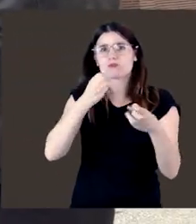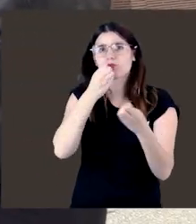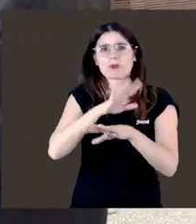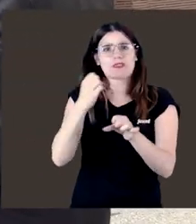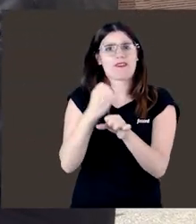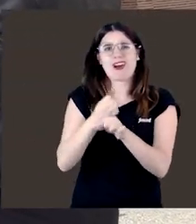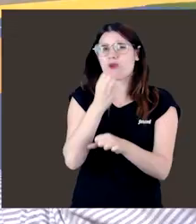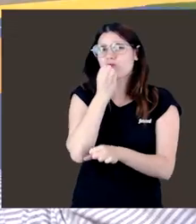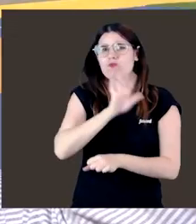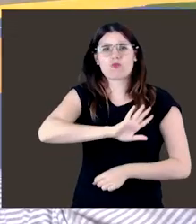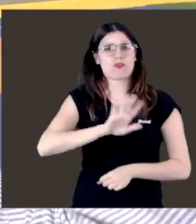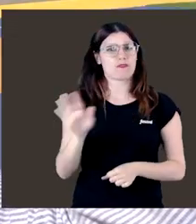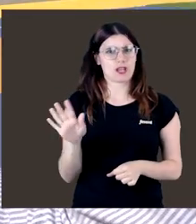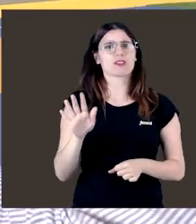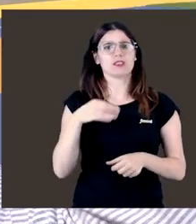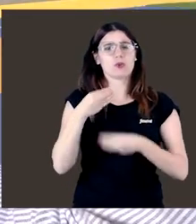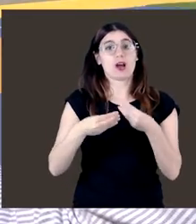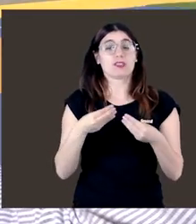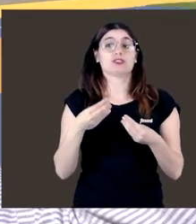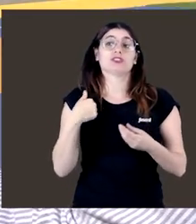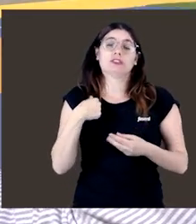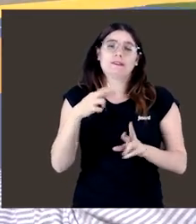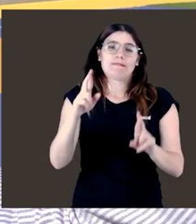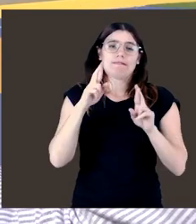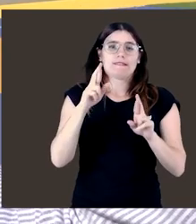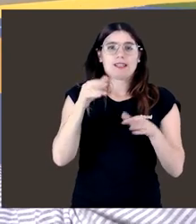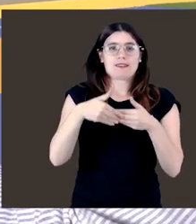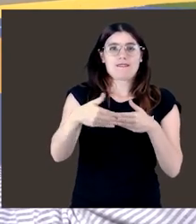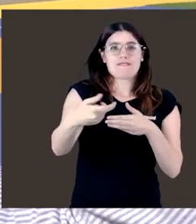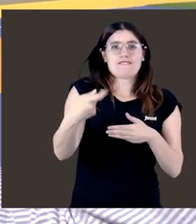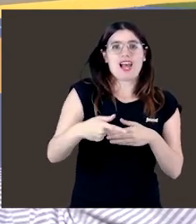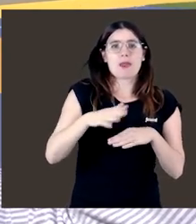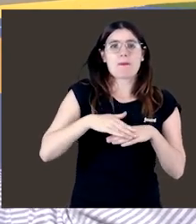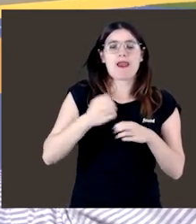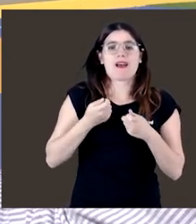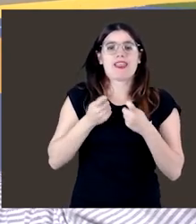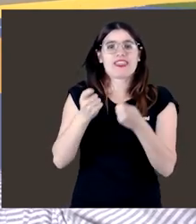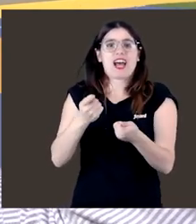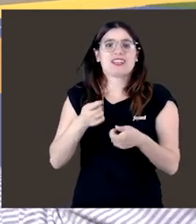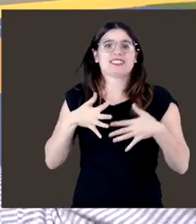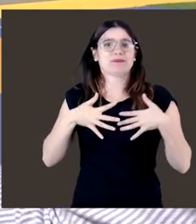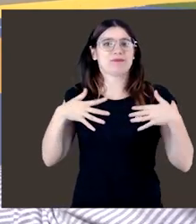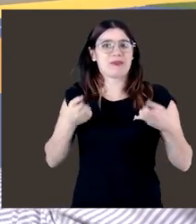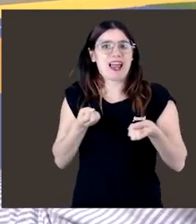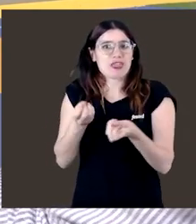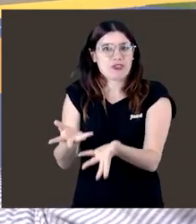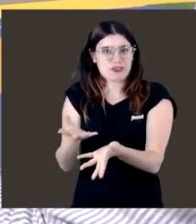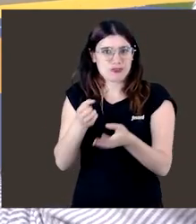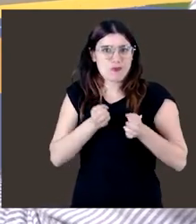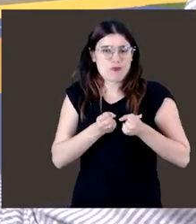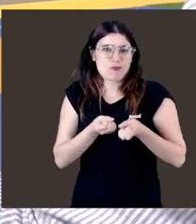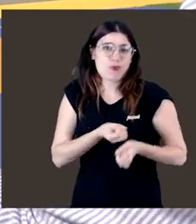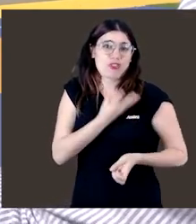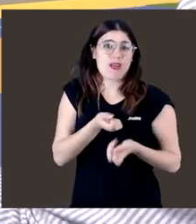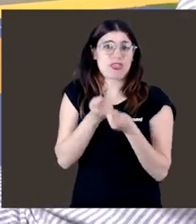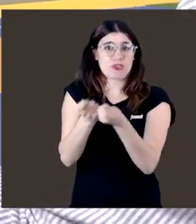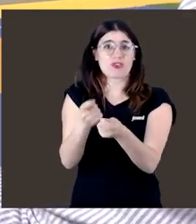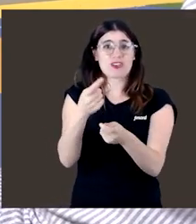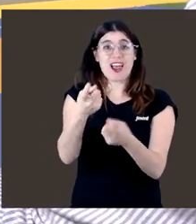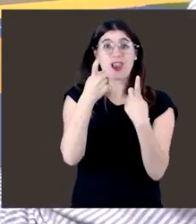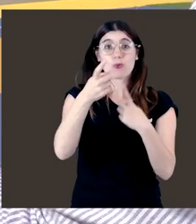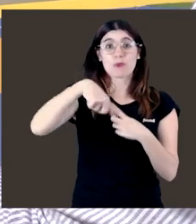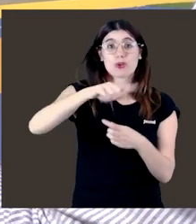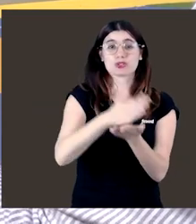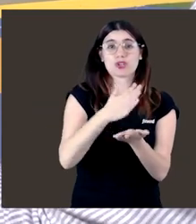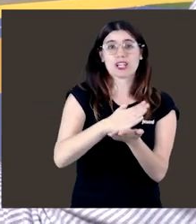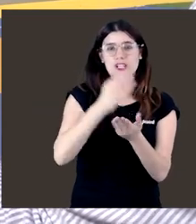lo han trabajado, lo están trabajando. Y espero y deseo que sirva para inspirar a muchos de los alumnos y alumnas de este colegio